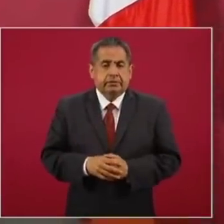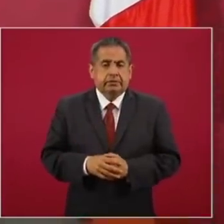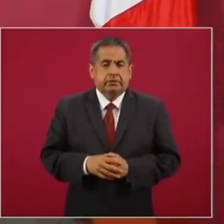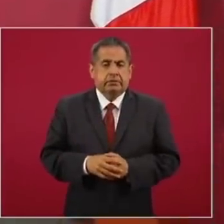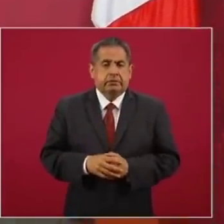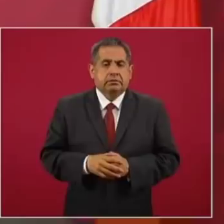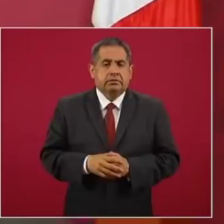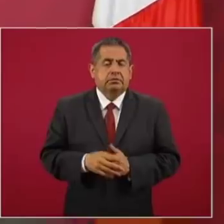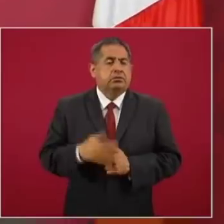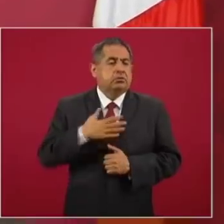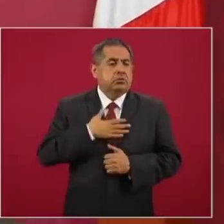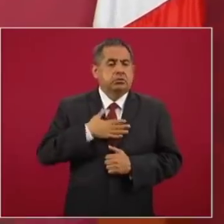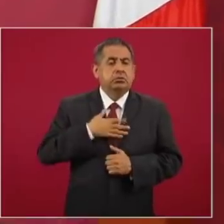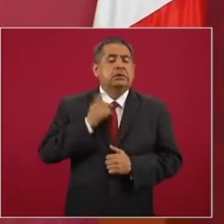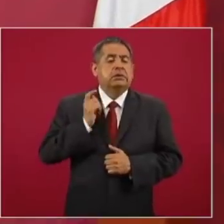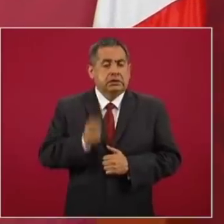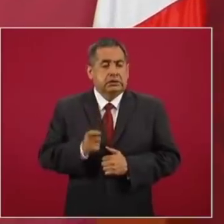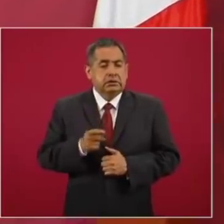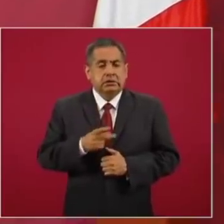Yo estoy